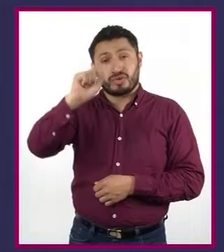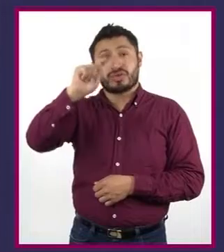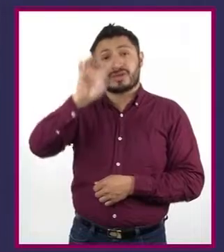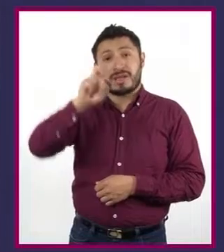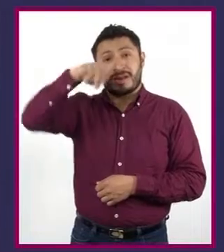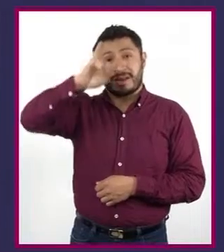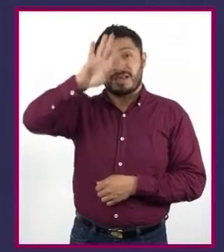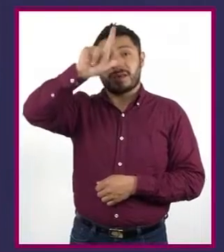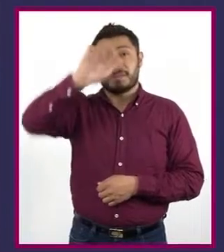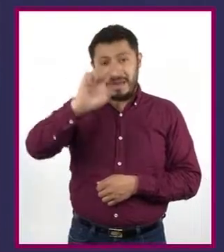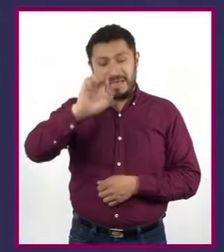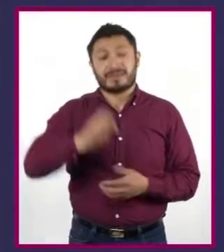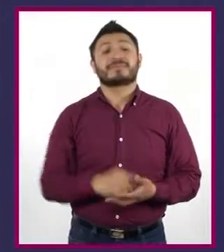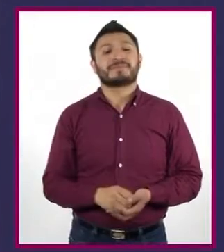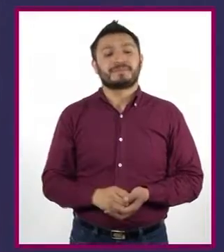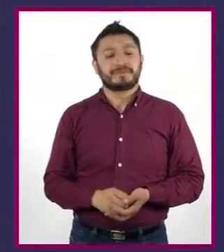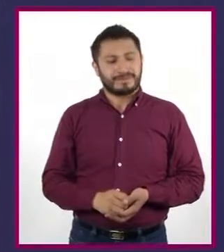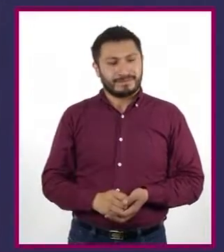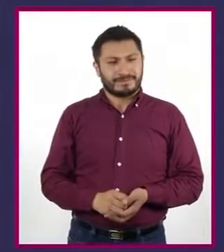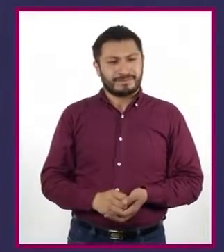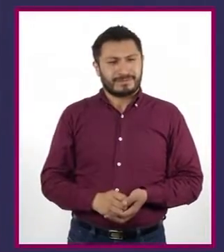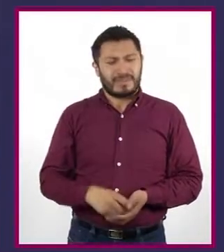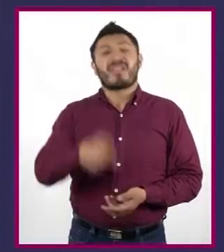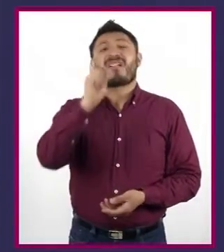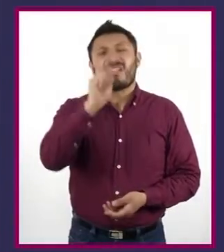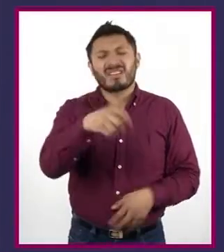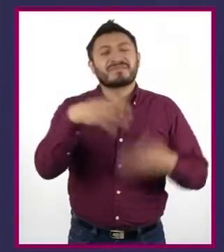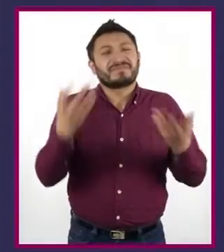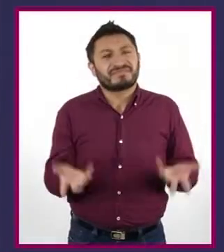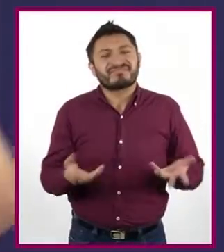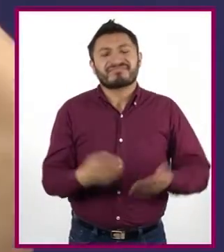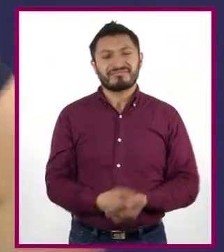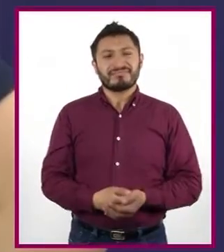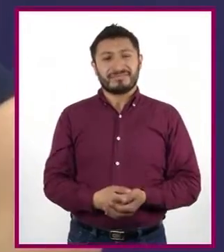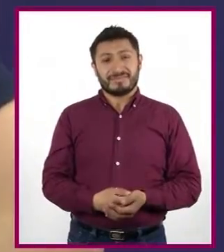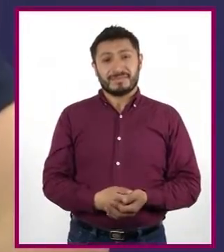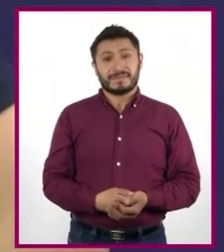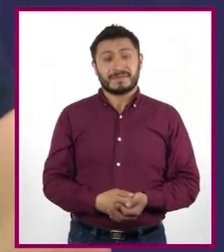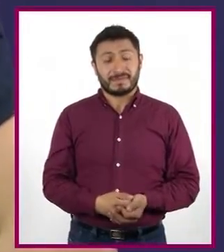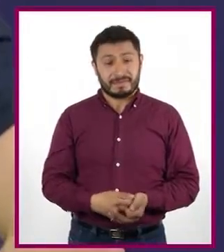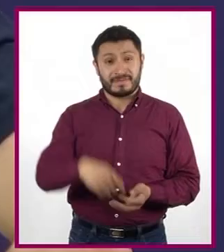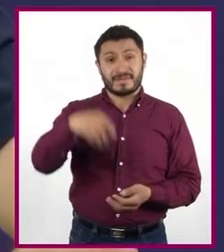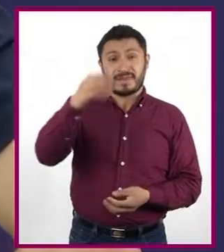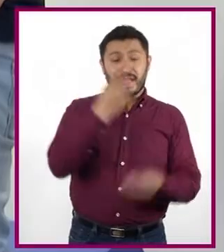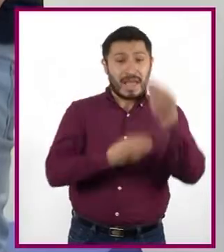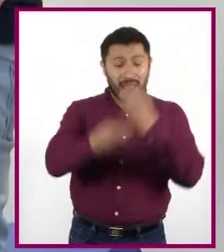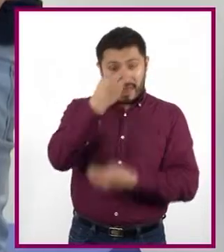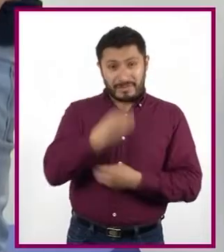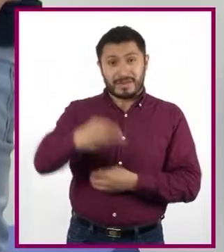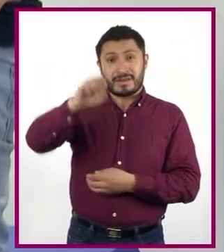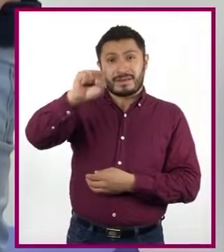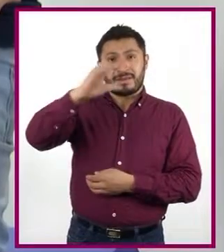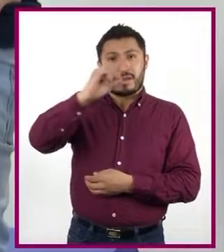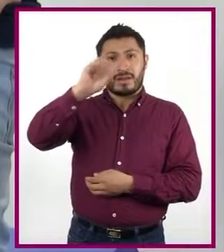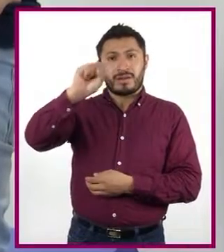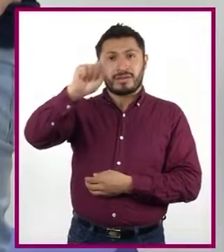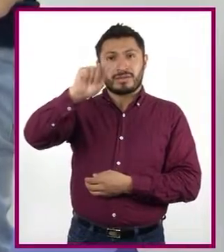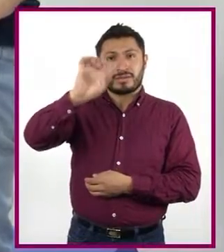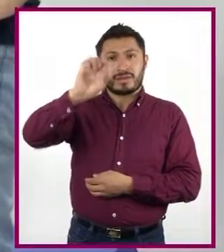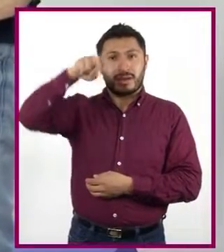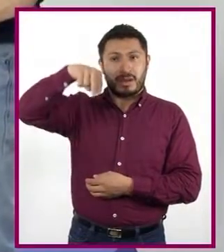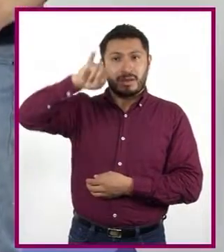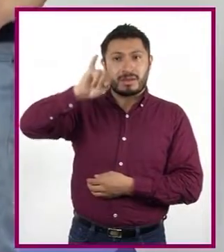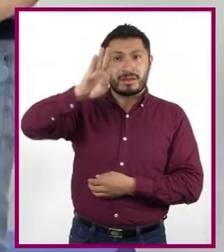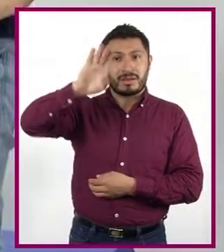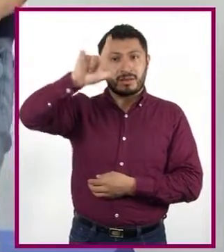¿Qué? A ver, ¿qué? ¿Cómo? ¿De dónde? ¿Por qué? ¿Qué? Una alimentación sostenible es aquella que busca